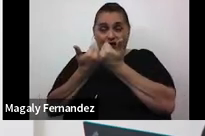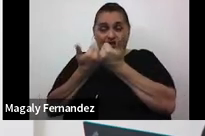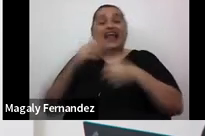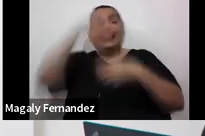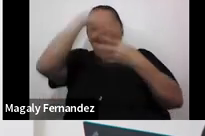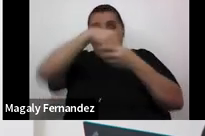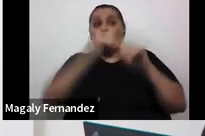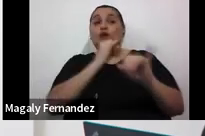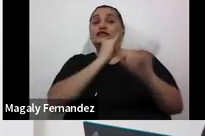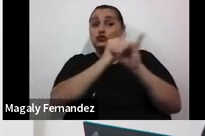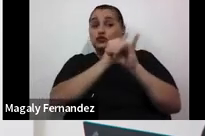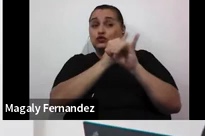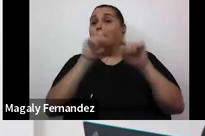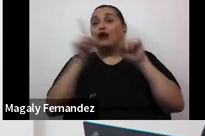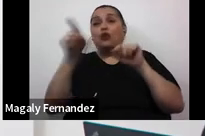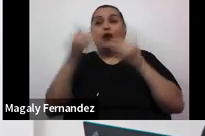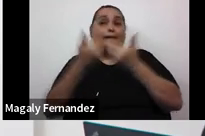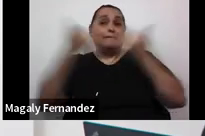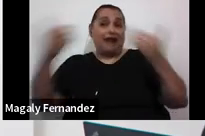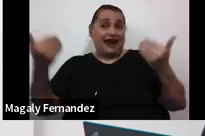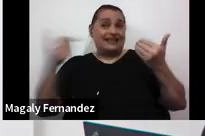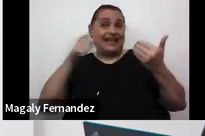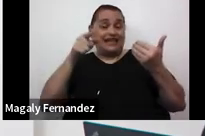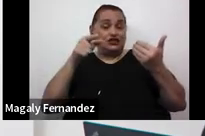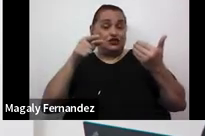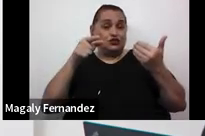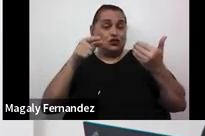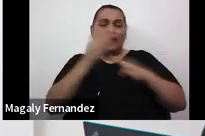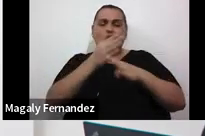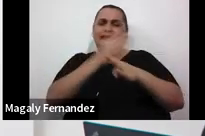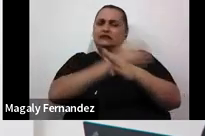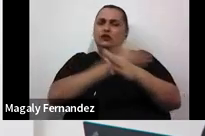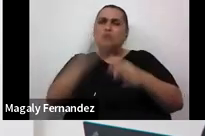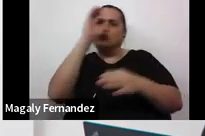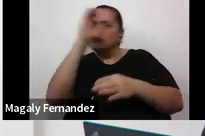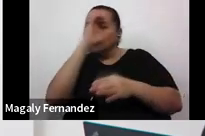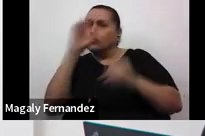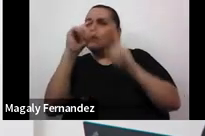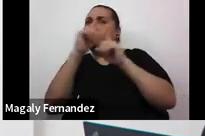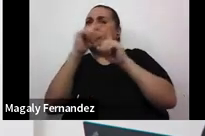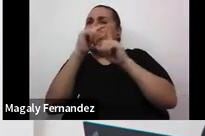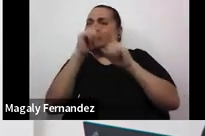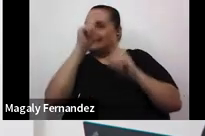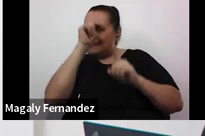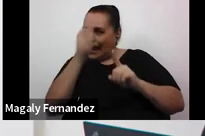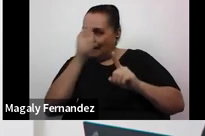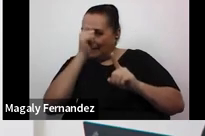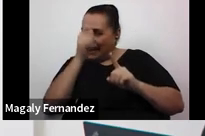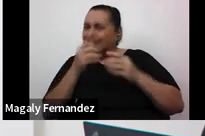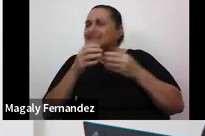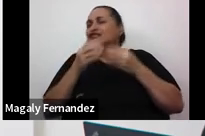educativa pero de manera parte fue cuando creció buscando palabras amables y suaves